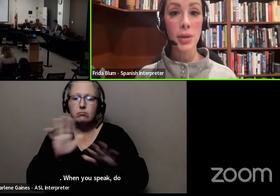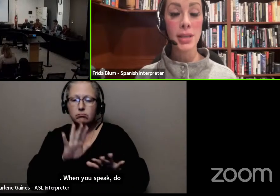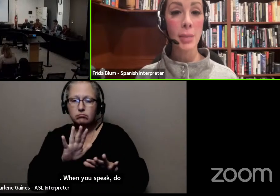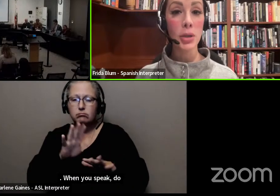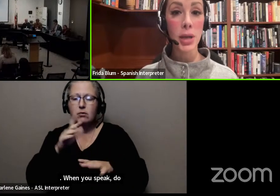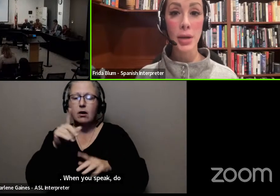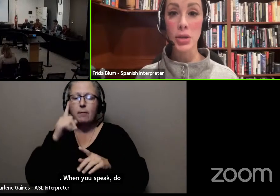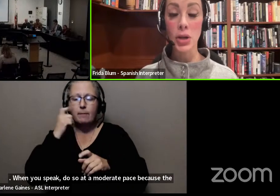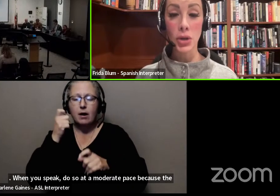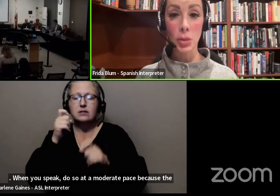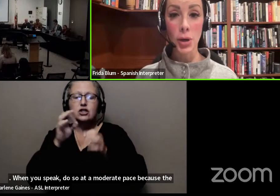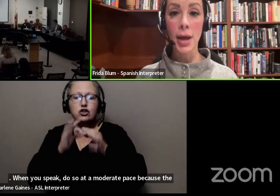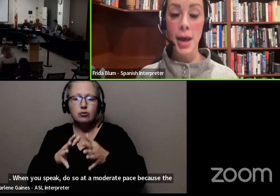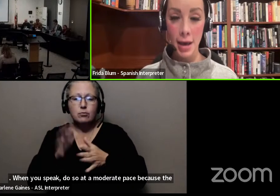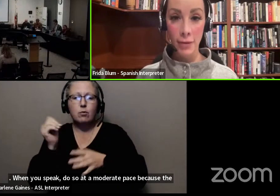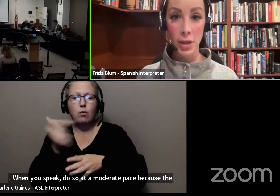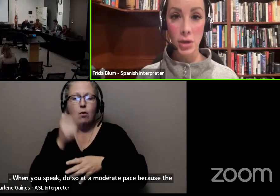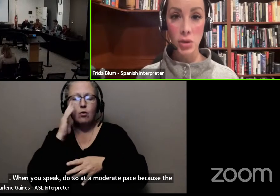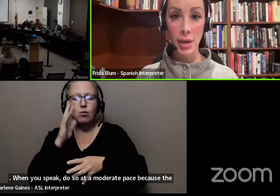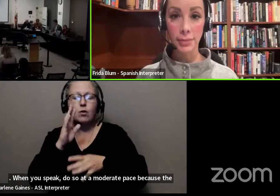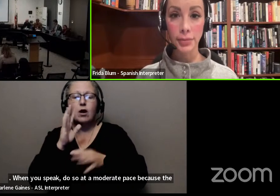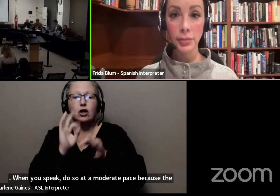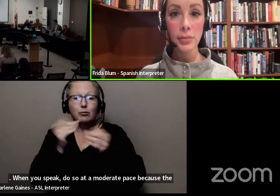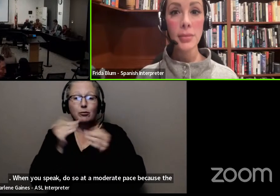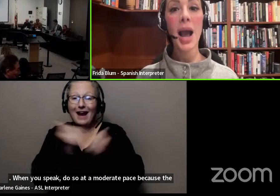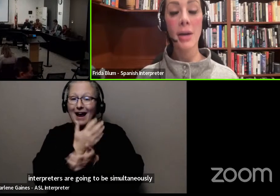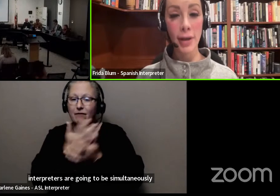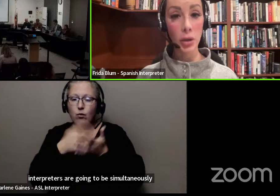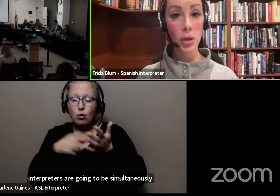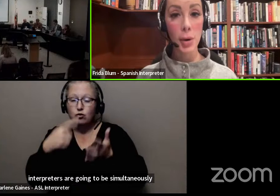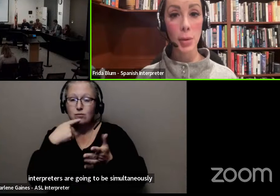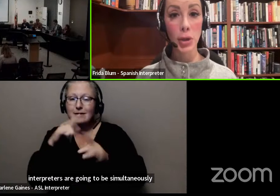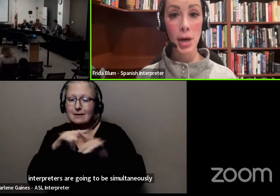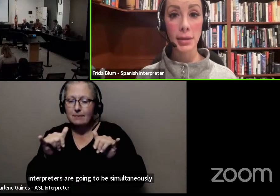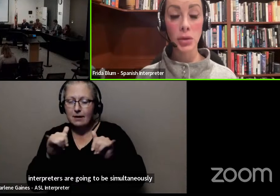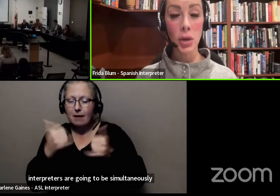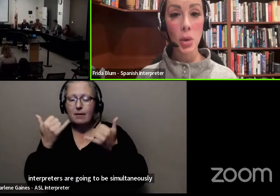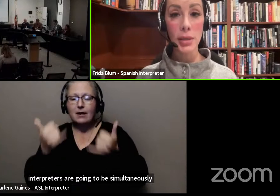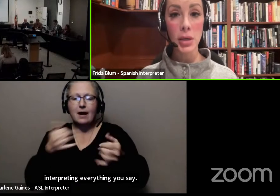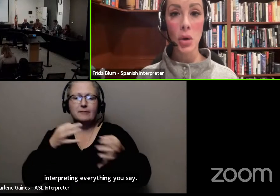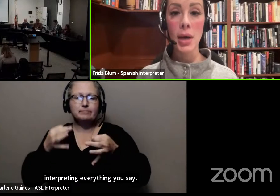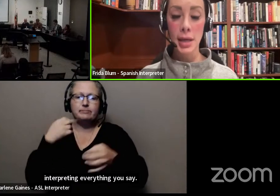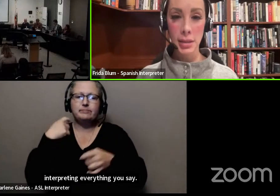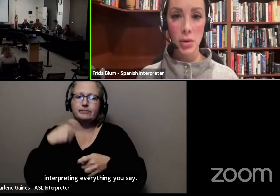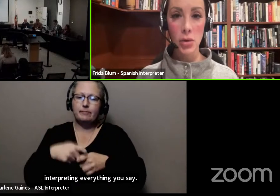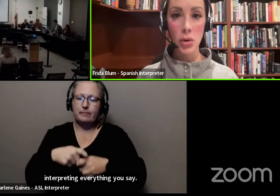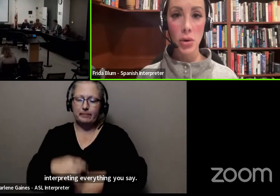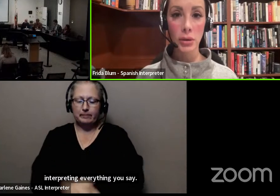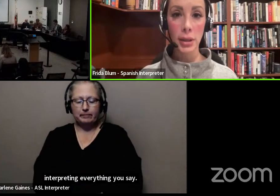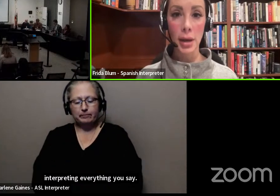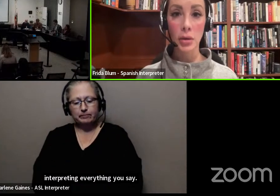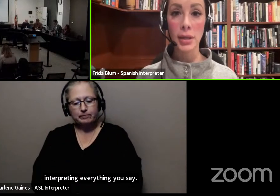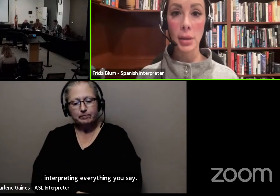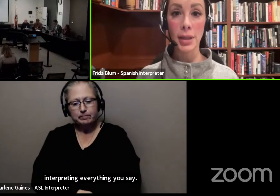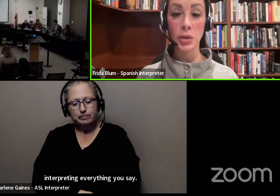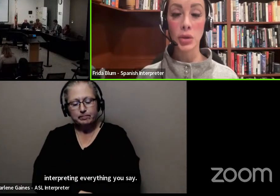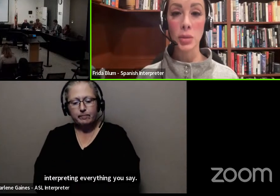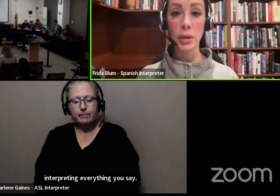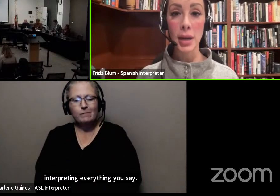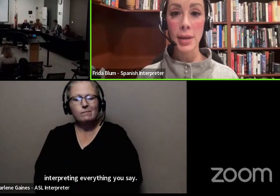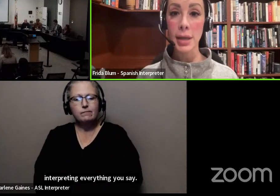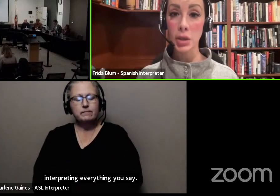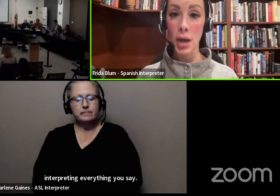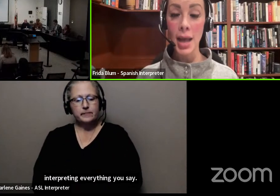are going to be simultaneously interpreting everything you say. A efecto de proporcionar acceso lingüístico, esta reunión contará con